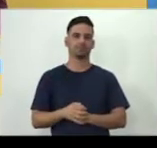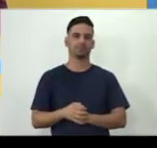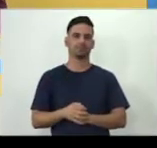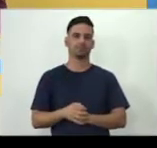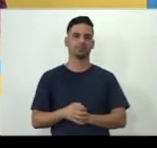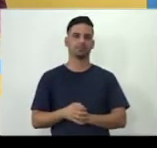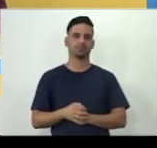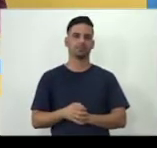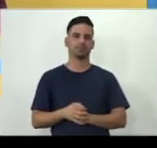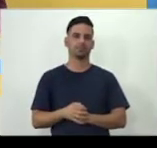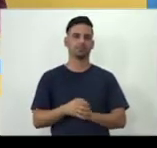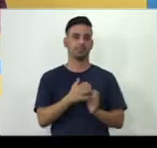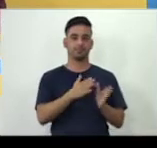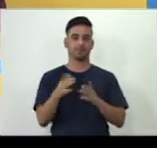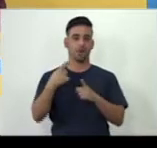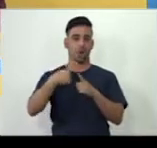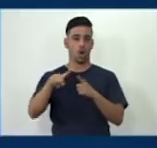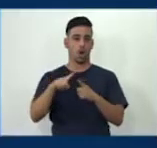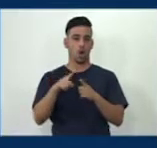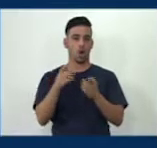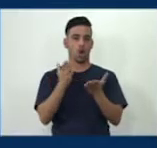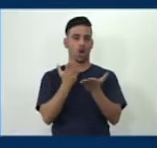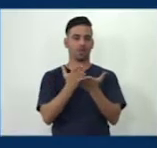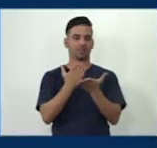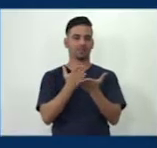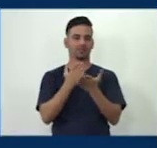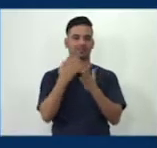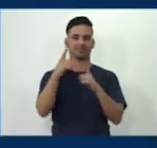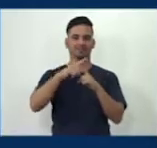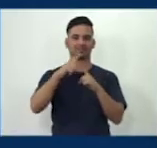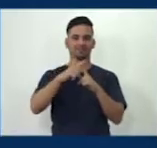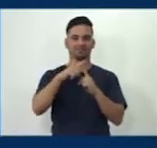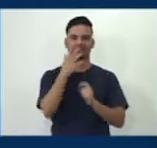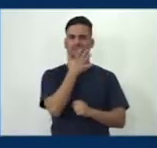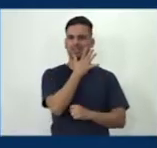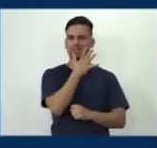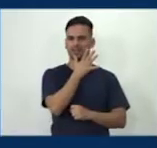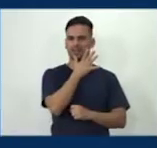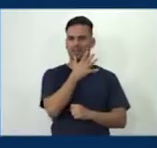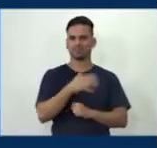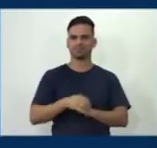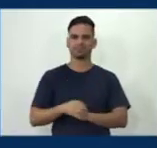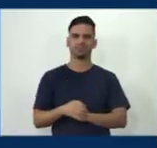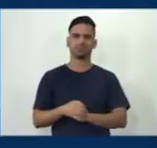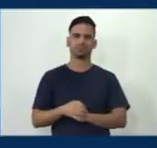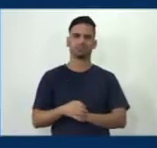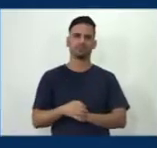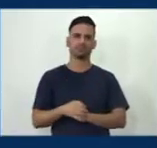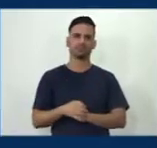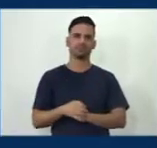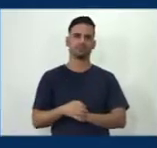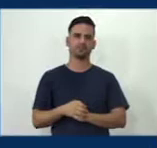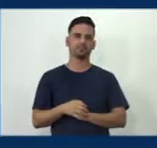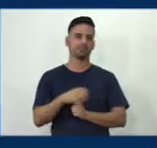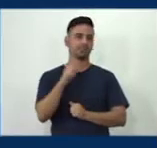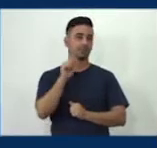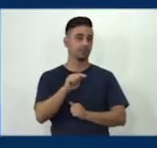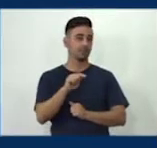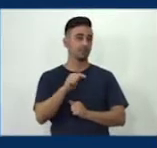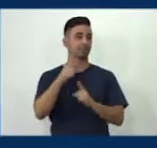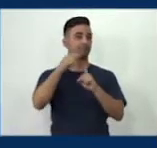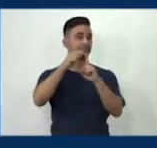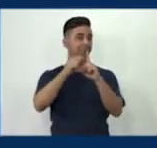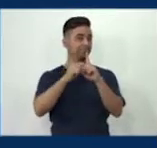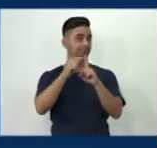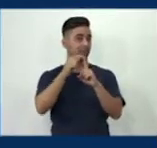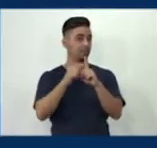actividad 2.63 del libro de texto, un circuito muy similar. ¿Qué es lo que cambia? Que tenemos que en este caso medir la